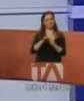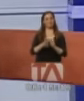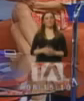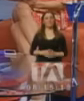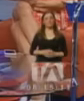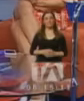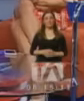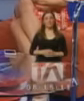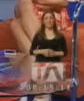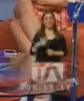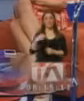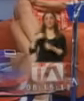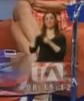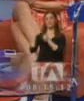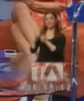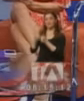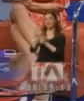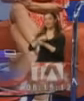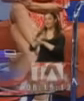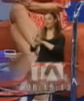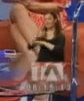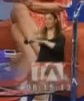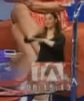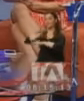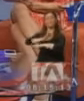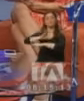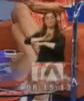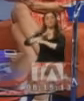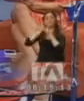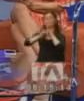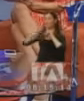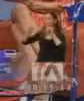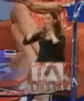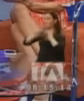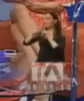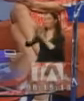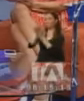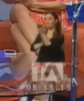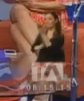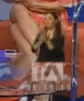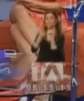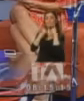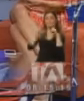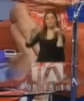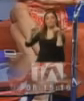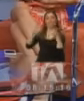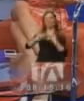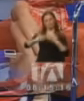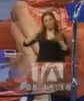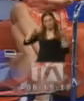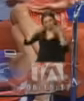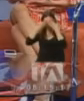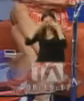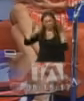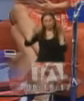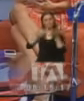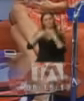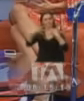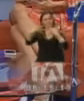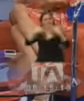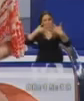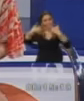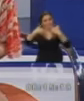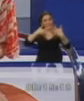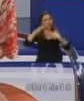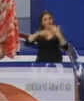Una muy buena recomendación para las autoridades municipales, ¿no? Hay que socializar los proyectos, hay que abrirse para que se conozcan los estudios